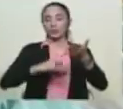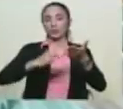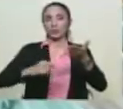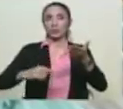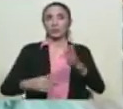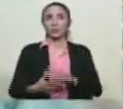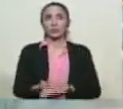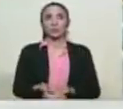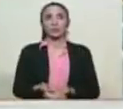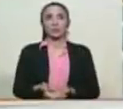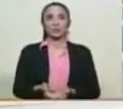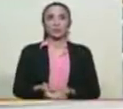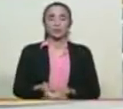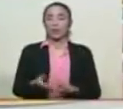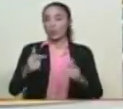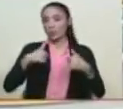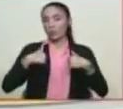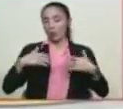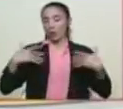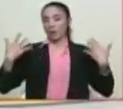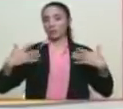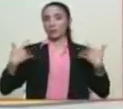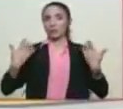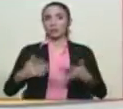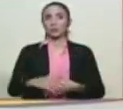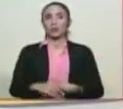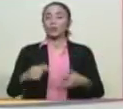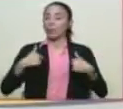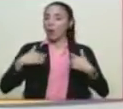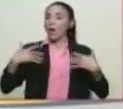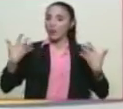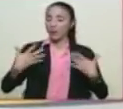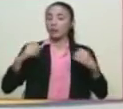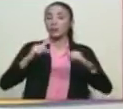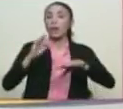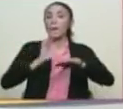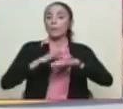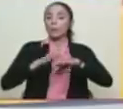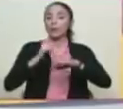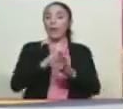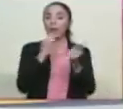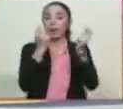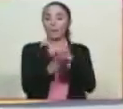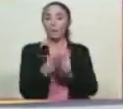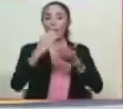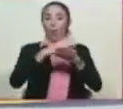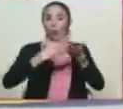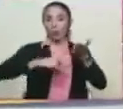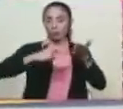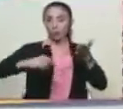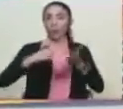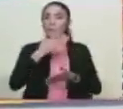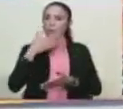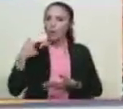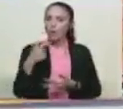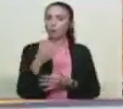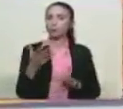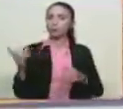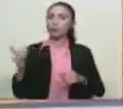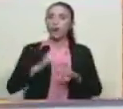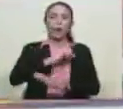estoy feliz porque este contrato es mucho mejor que el anterior. Es un contrato más